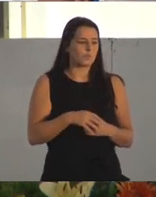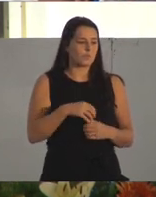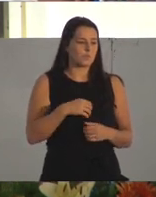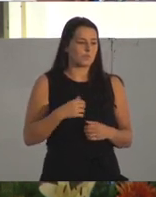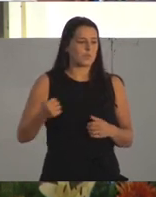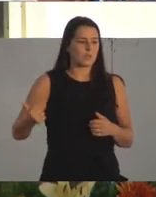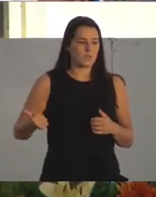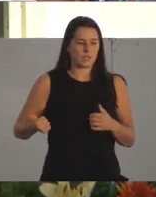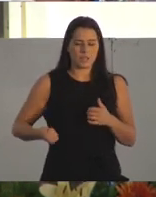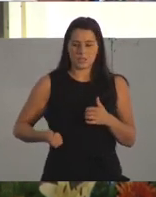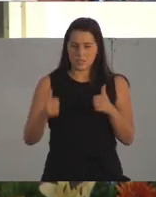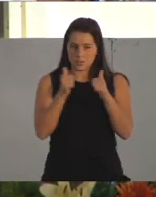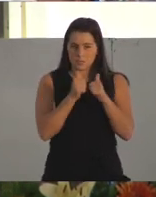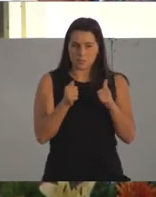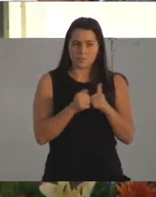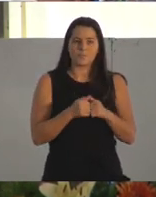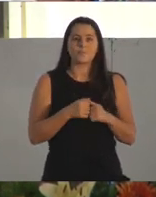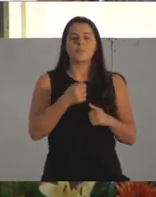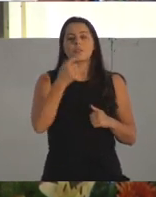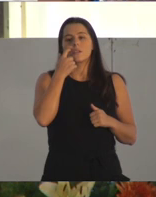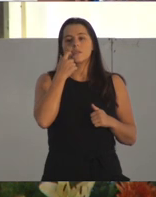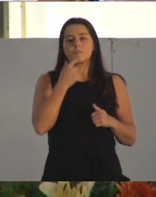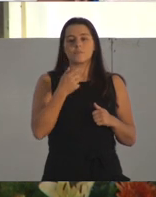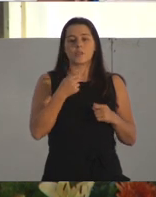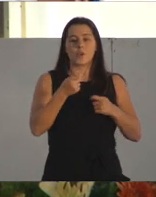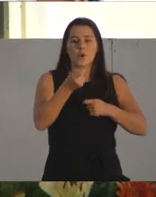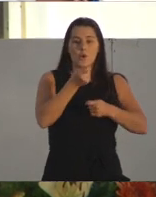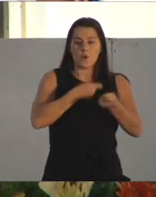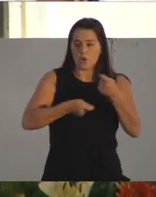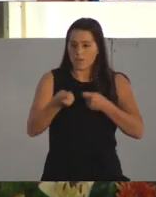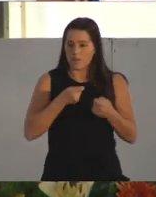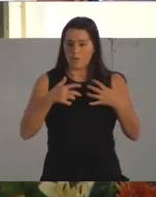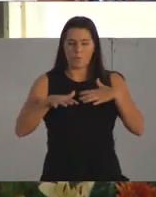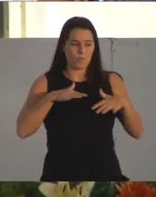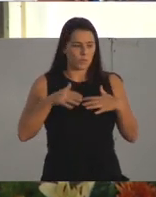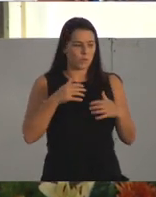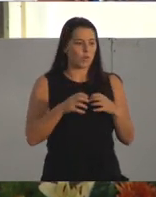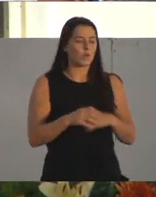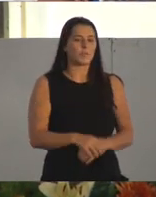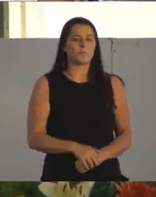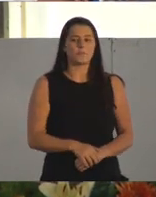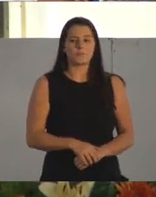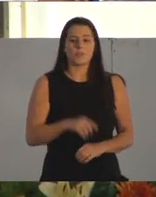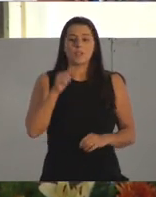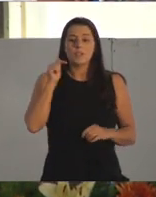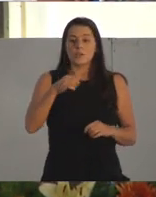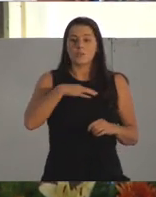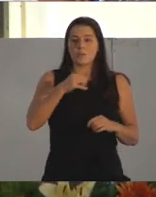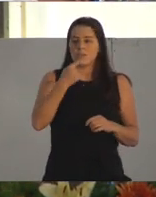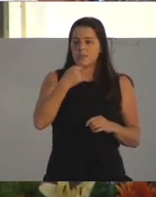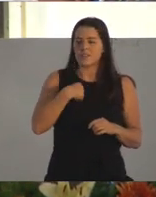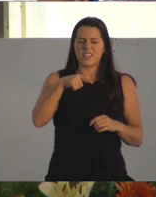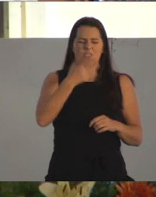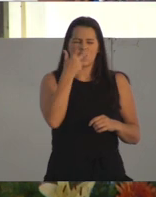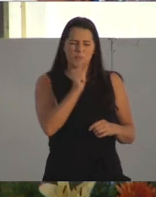en la alimentación. La incoordinación que os comentaba, los trastornos de la comunicación, muchas veces no nos pueden decir esto no me gusta, esto no